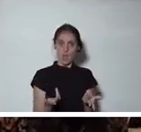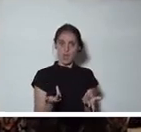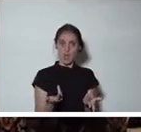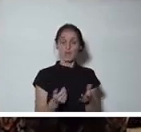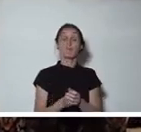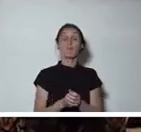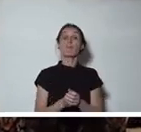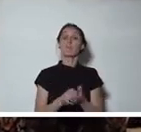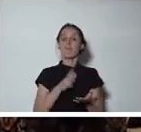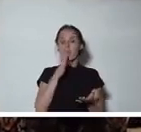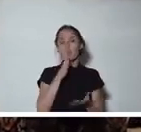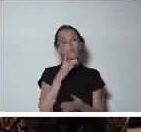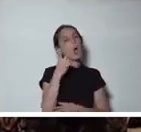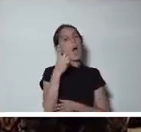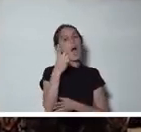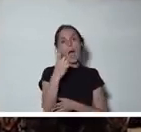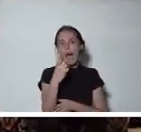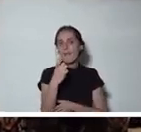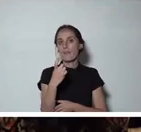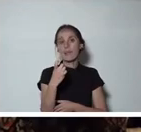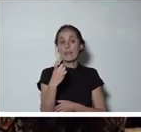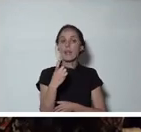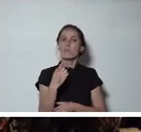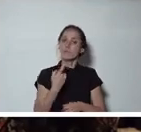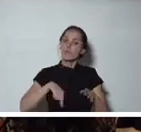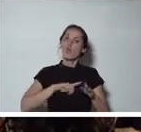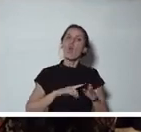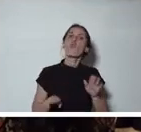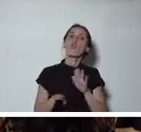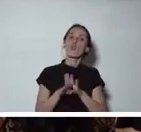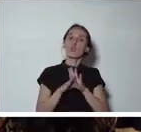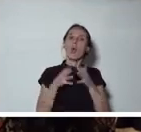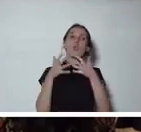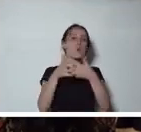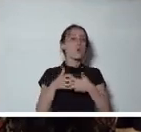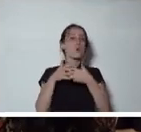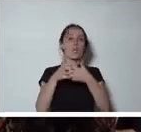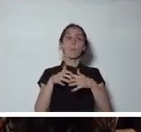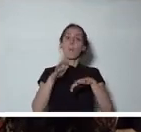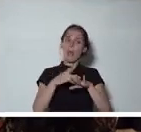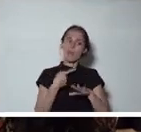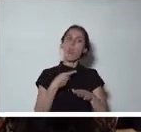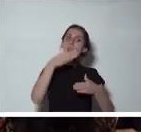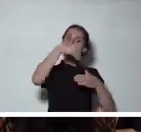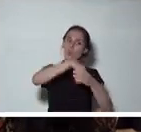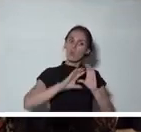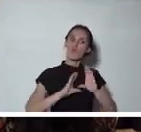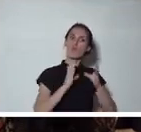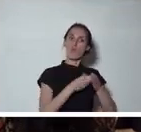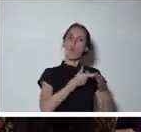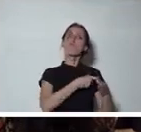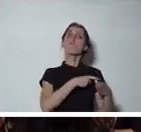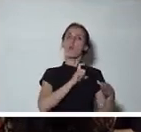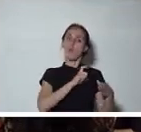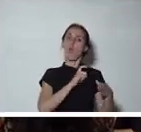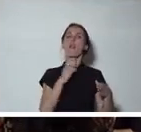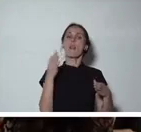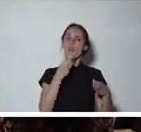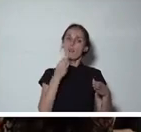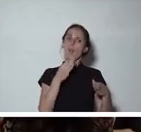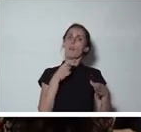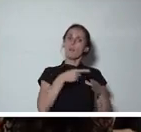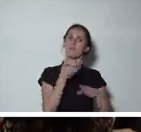promocionando que haya una igualdad Real de la presencia de las mujeres en los cuerpos policiales y evidentemente está aquí Vicky y podría explicar mucho mejor que